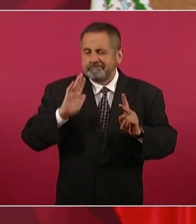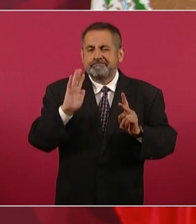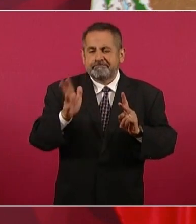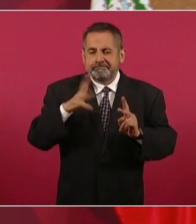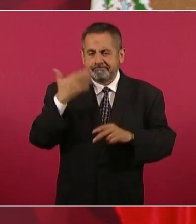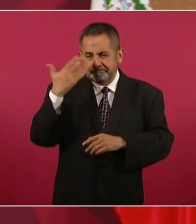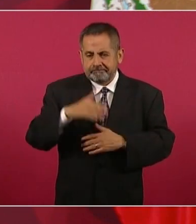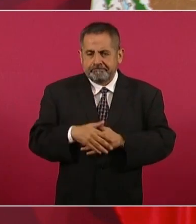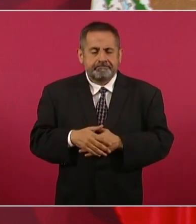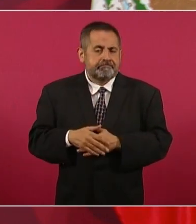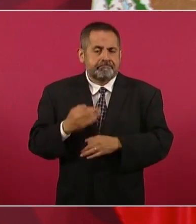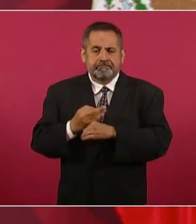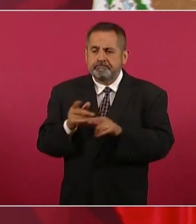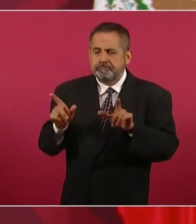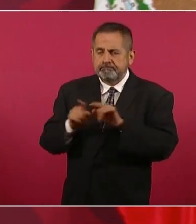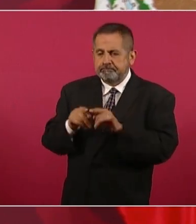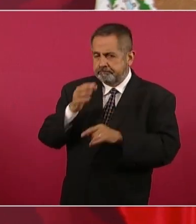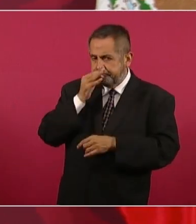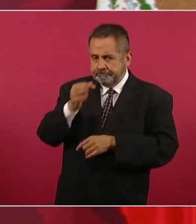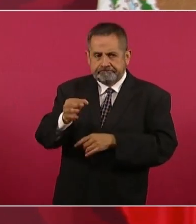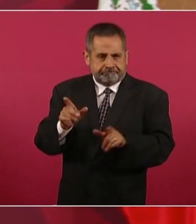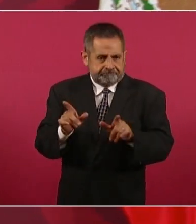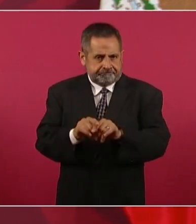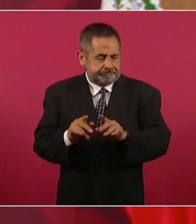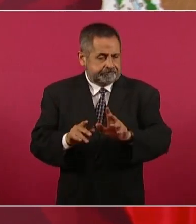Es lo único que conocemos.